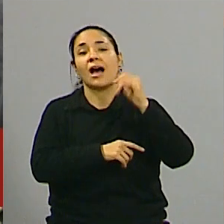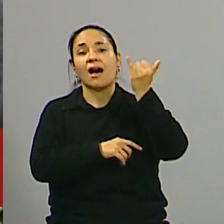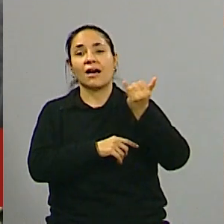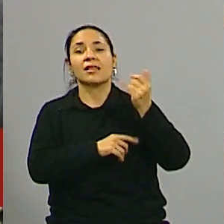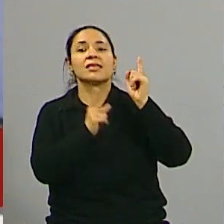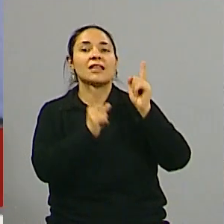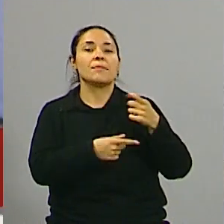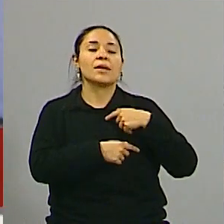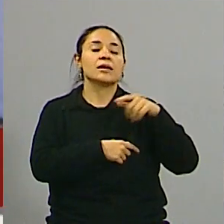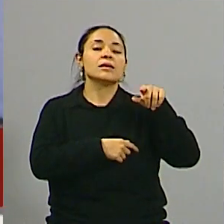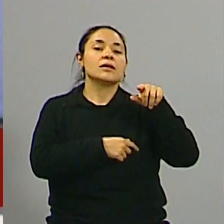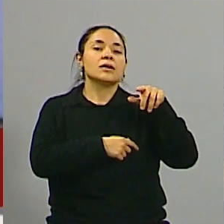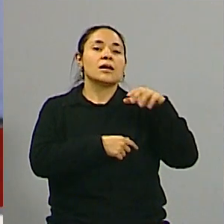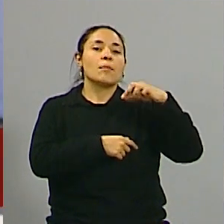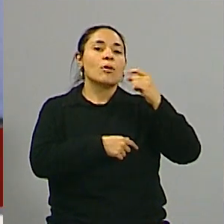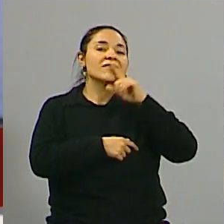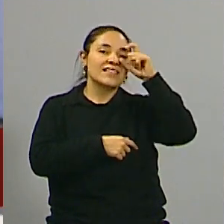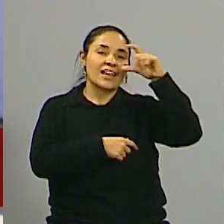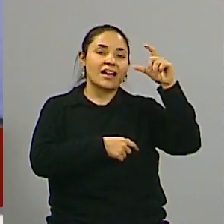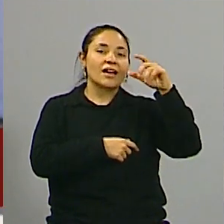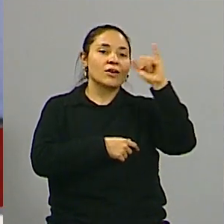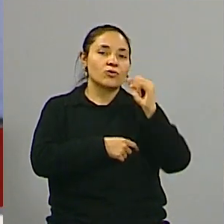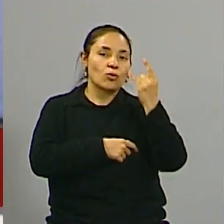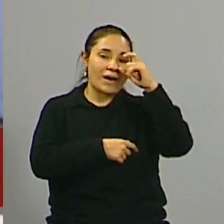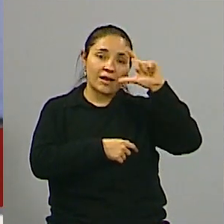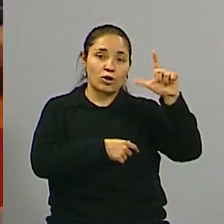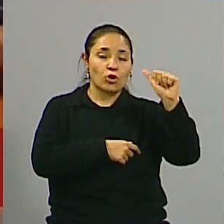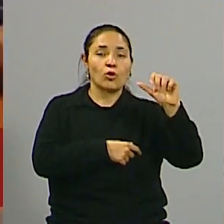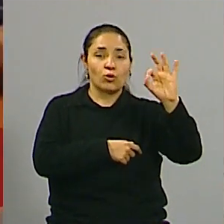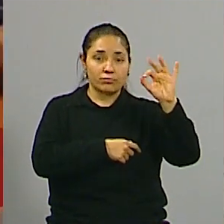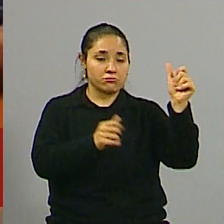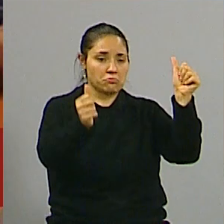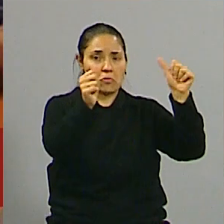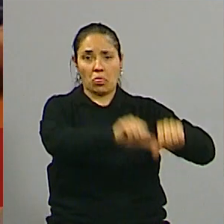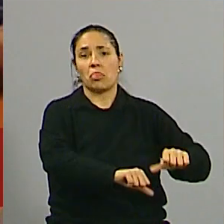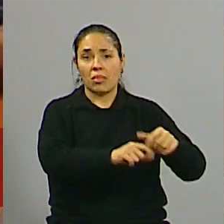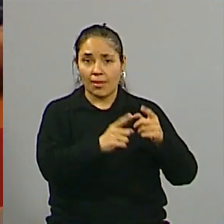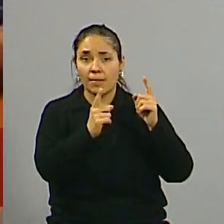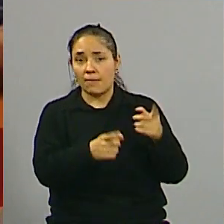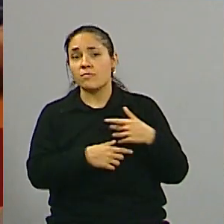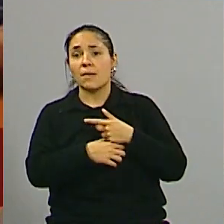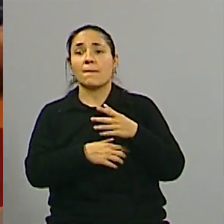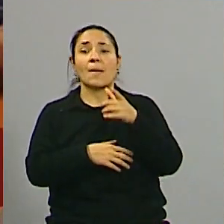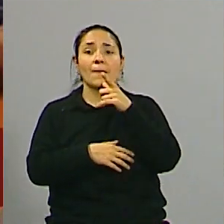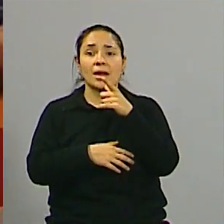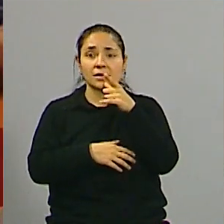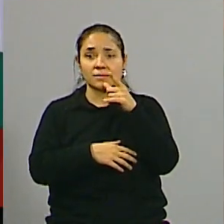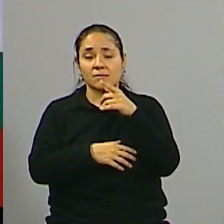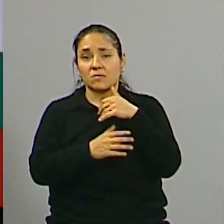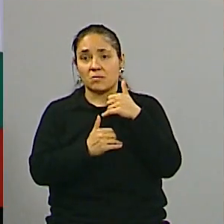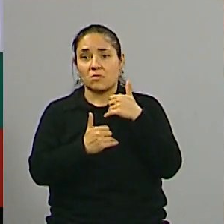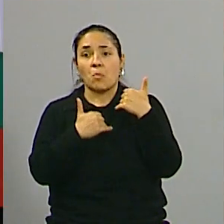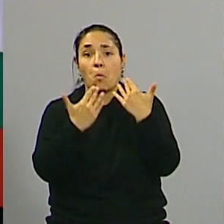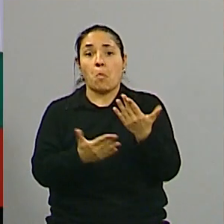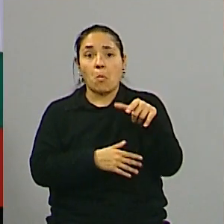lo del viento y se empieza a discutir. Bueno, yo no escuché tampoco al intendente Parial por el dique Uspallata, que sería muy importante para el Gran Mendoza,